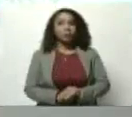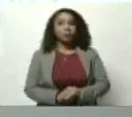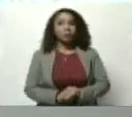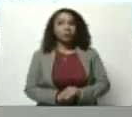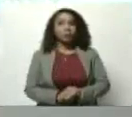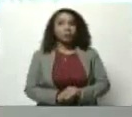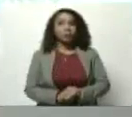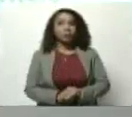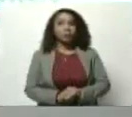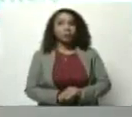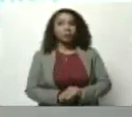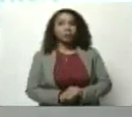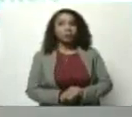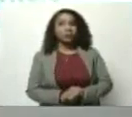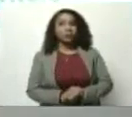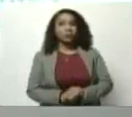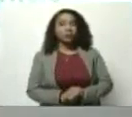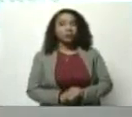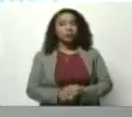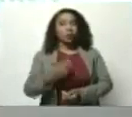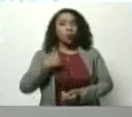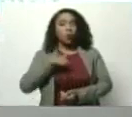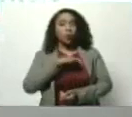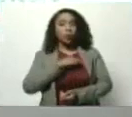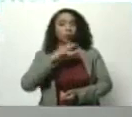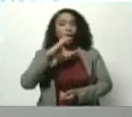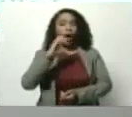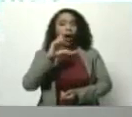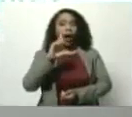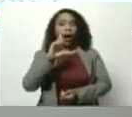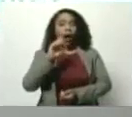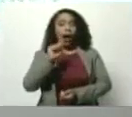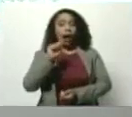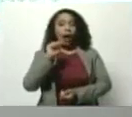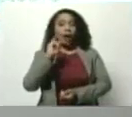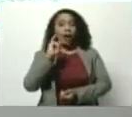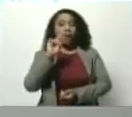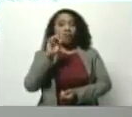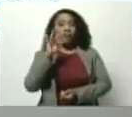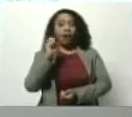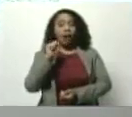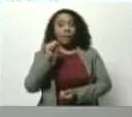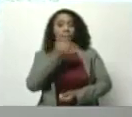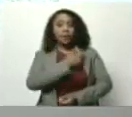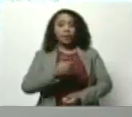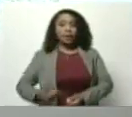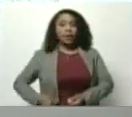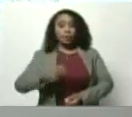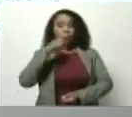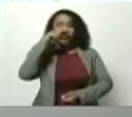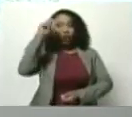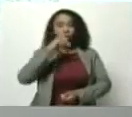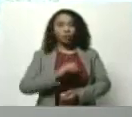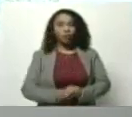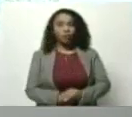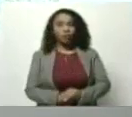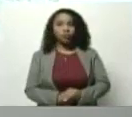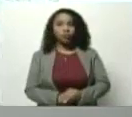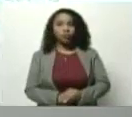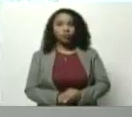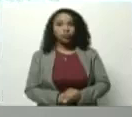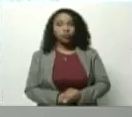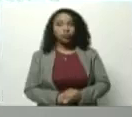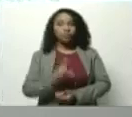feliz a nuestro califa presidente nicolás maduro dicha ley